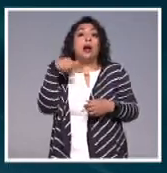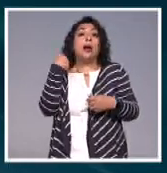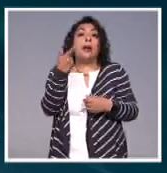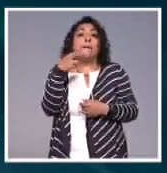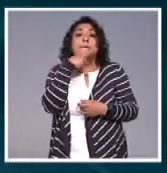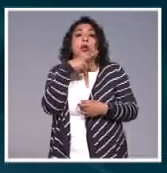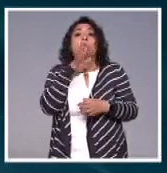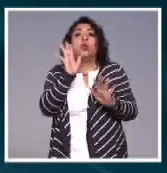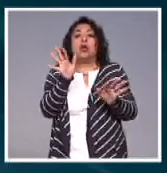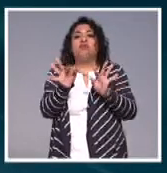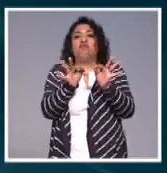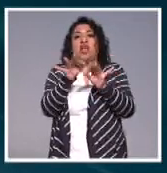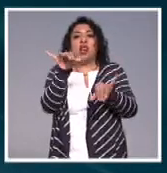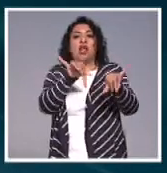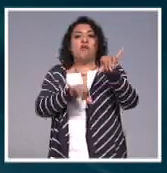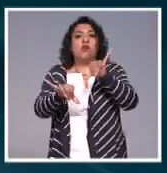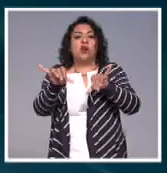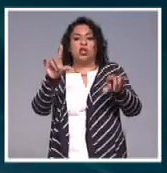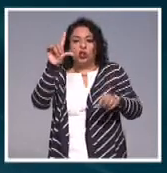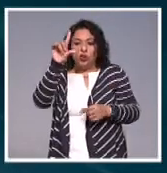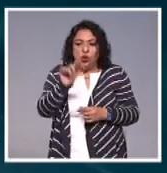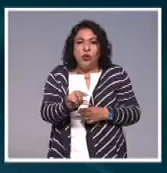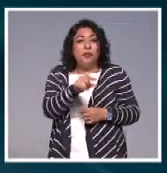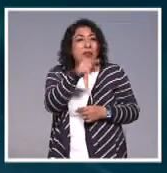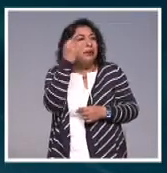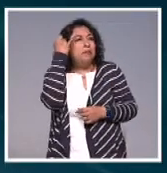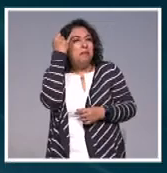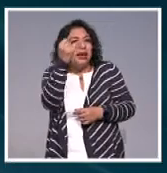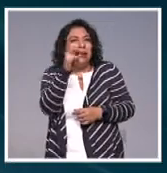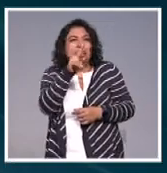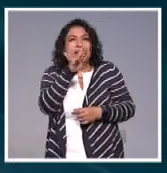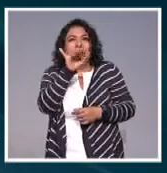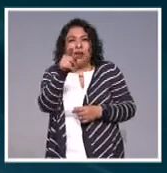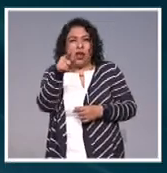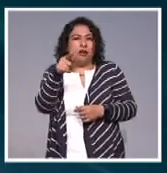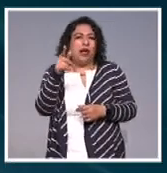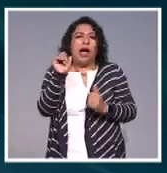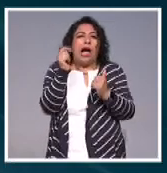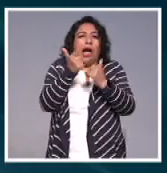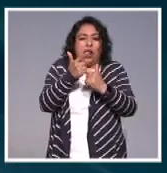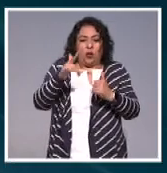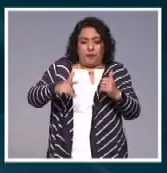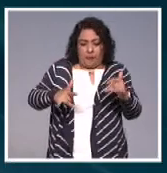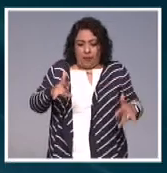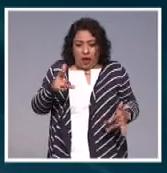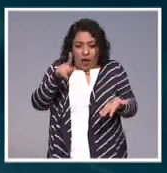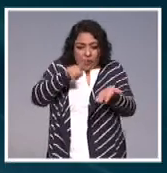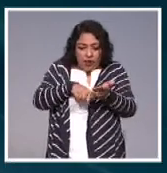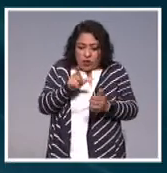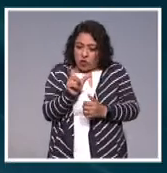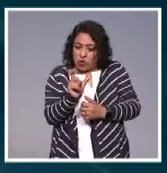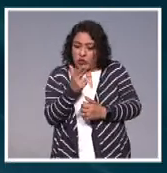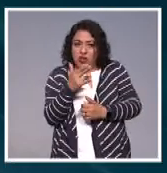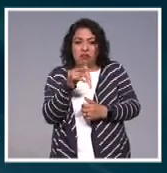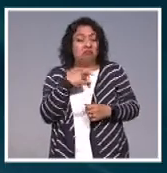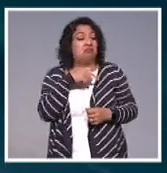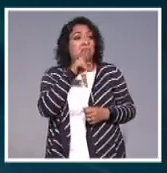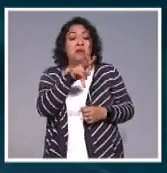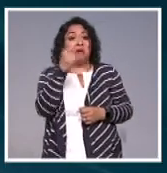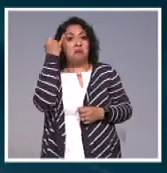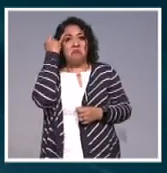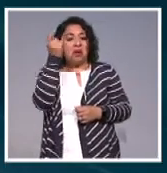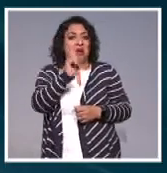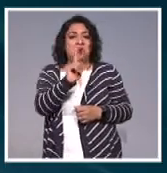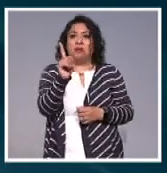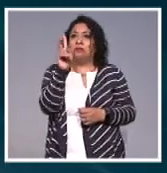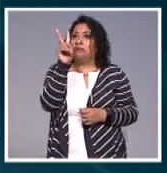pronto estos laboratorios en miniatura. Rafael, ¿te imaginas tu órgano, alguno de tus órganos en un chip? No, la verdad no,